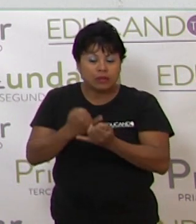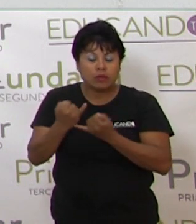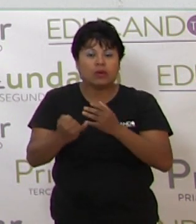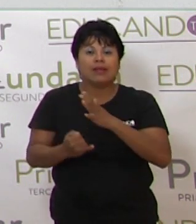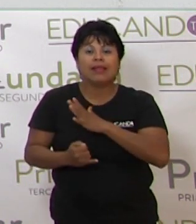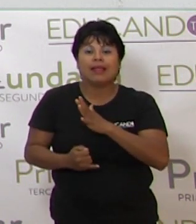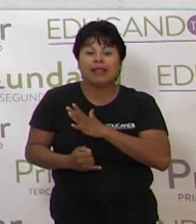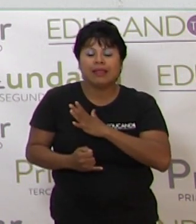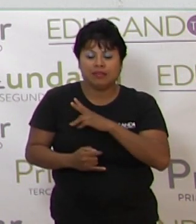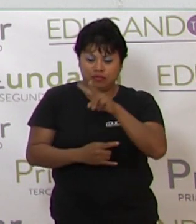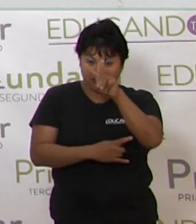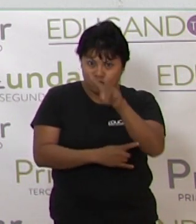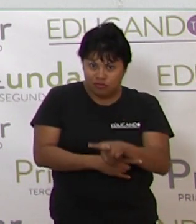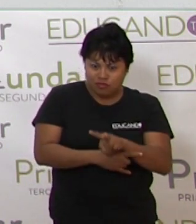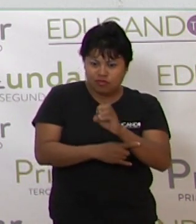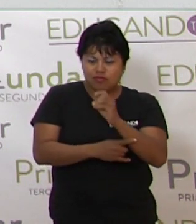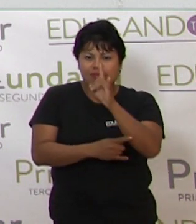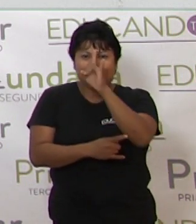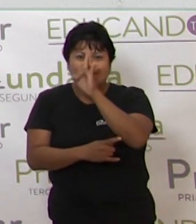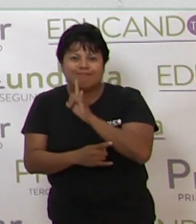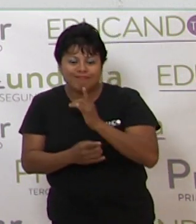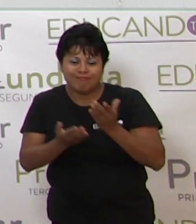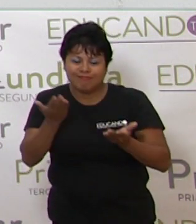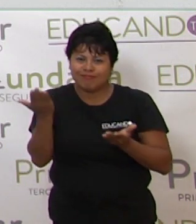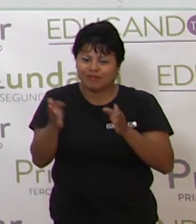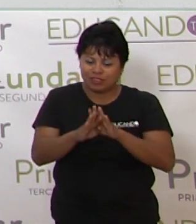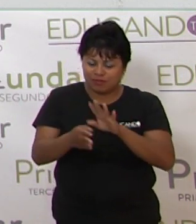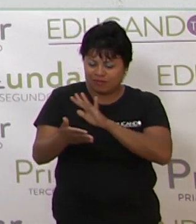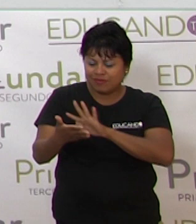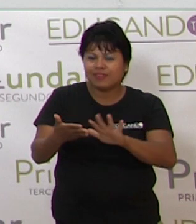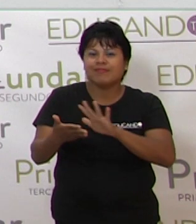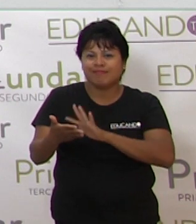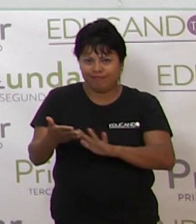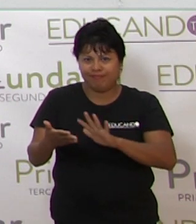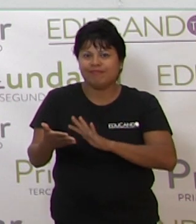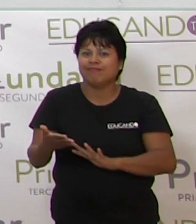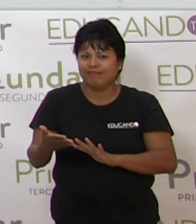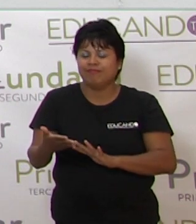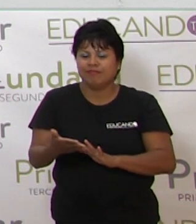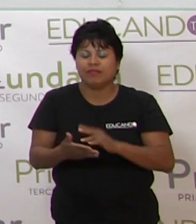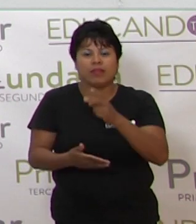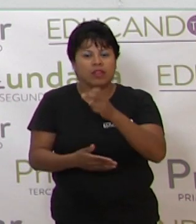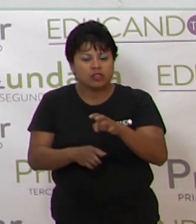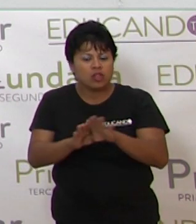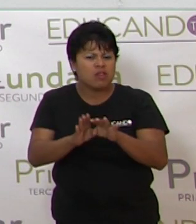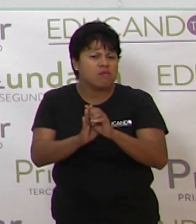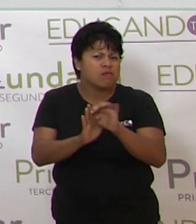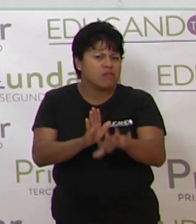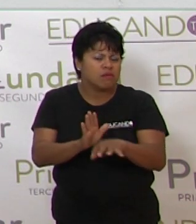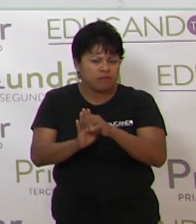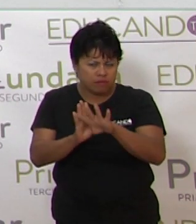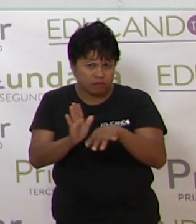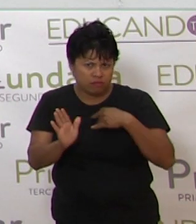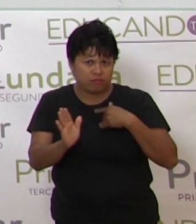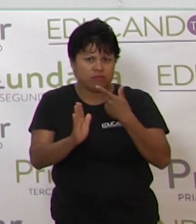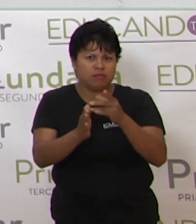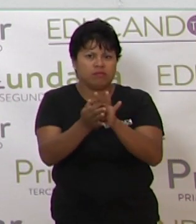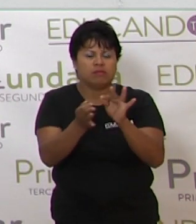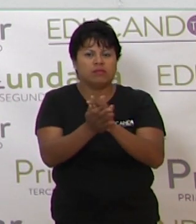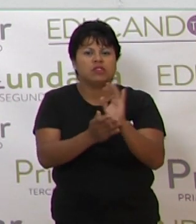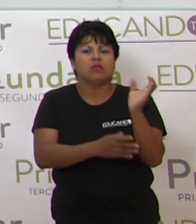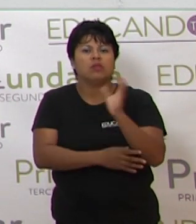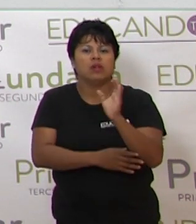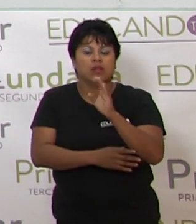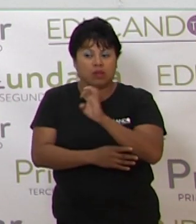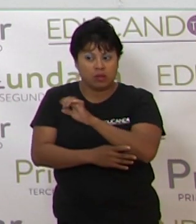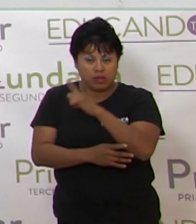hay entre lo real y lo irreal en el texto. Uno de los ejemplos, ya lo dije, es